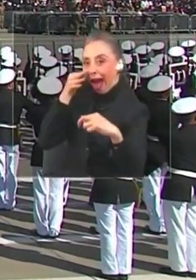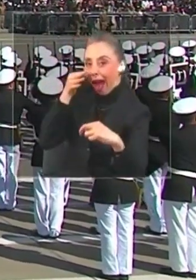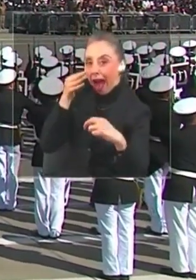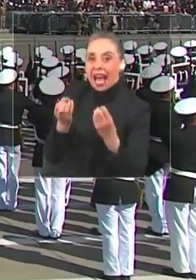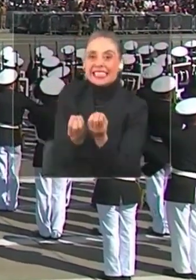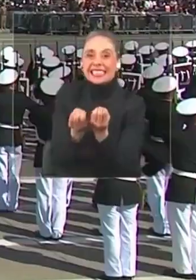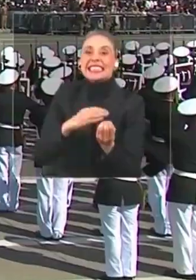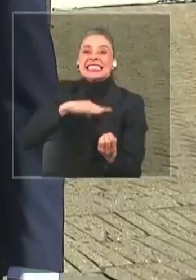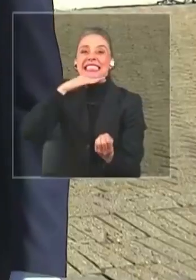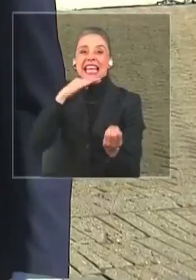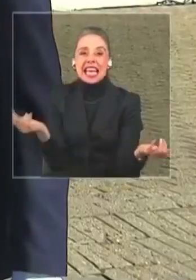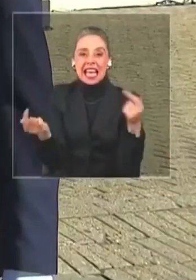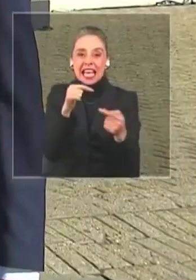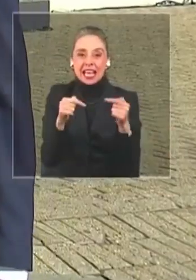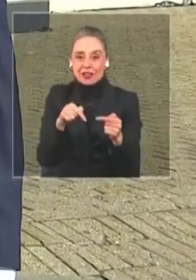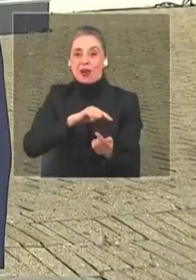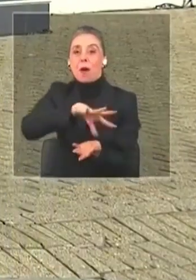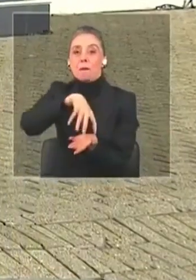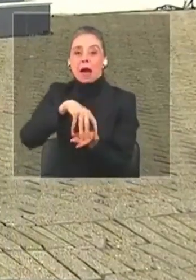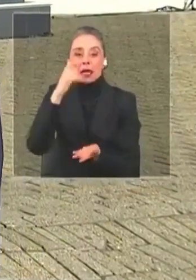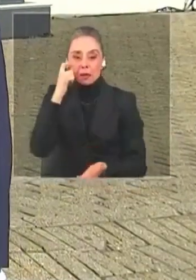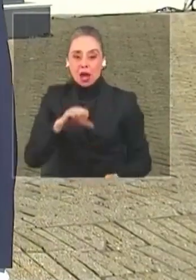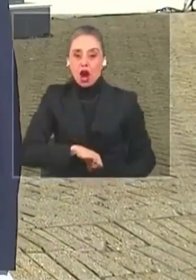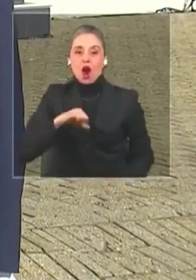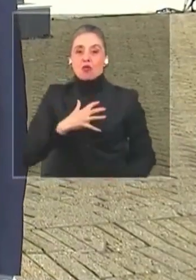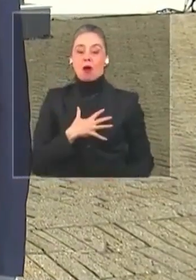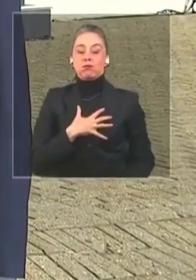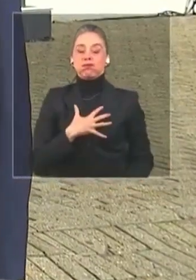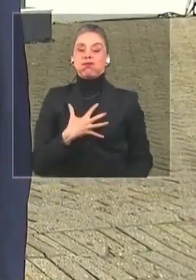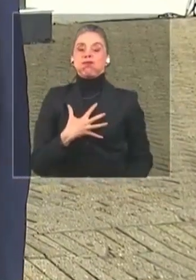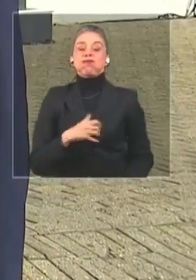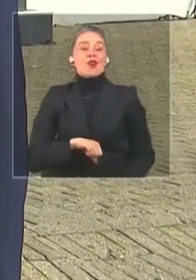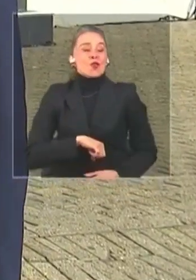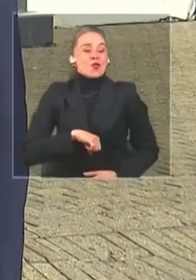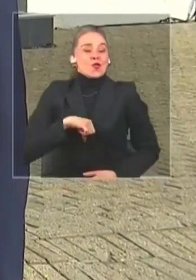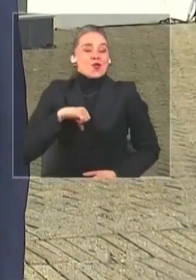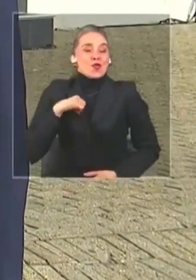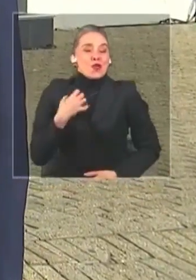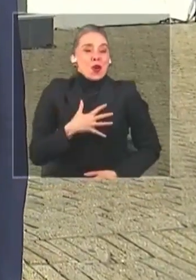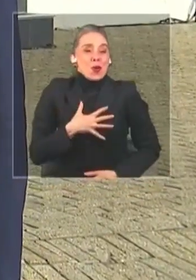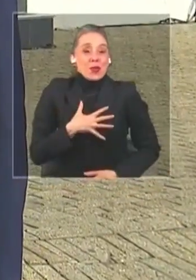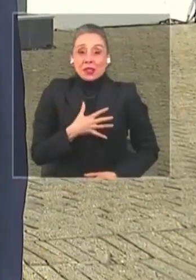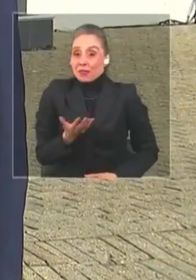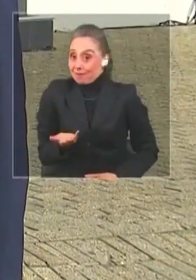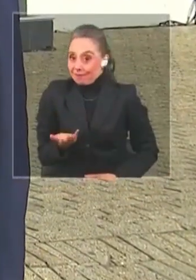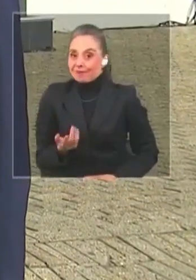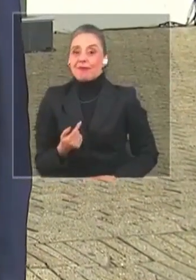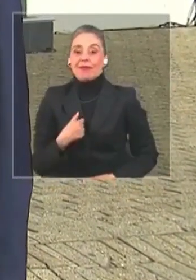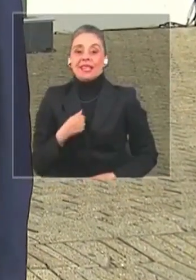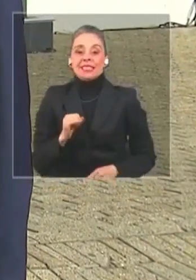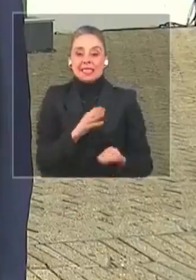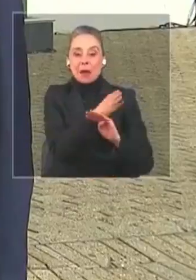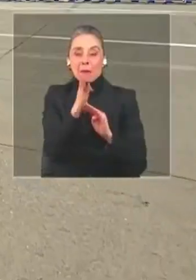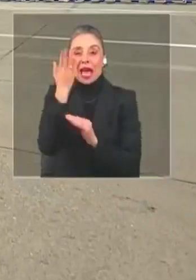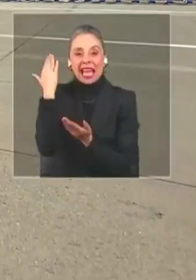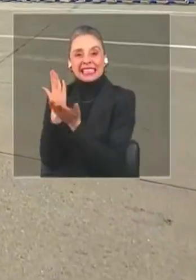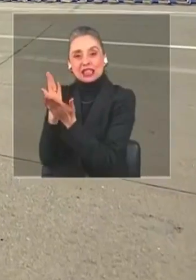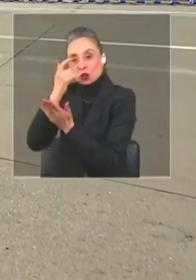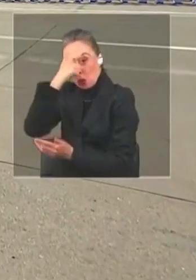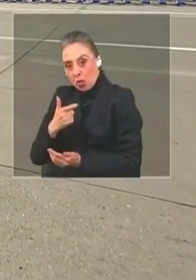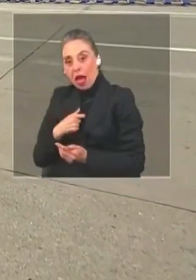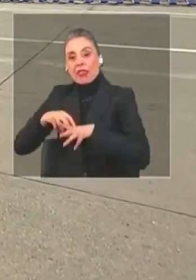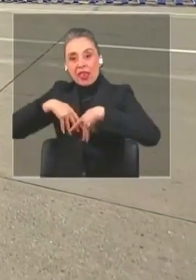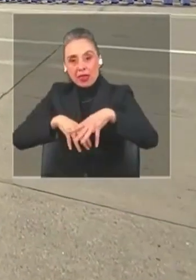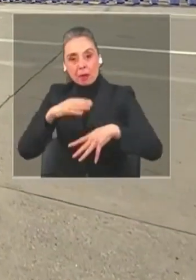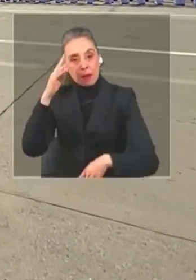No, es un orgullo. Yo creo que el pecho a uno se le infla, pero porque uno ha desfilado en todas las instancias, de alumno, después